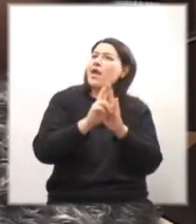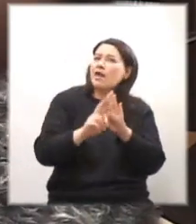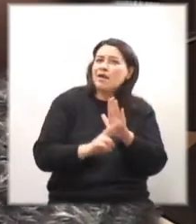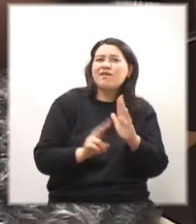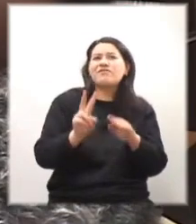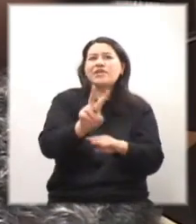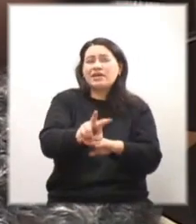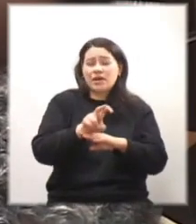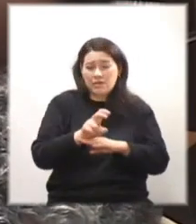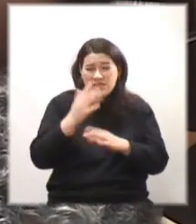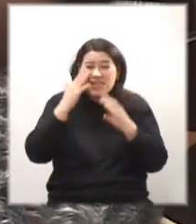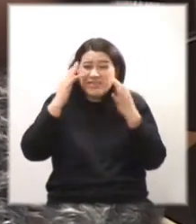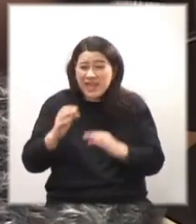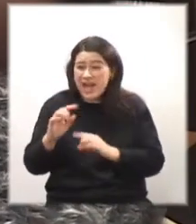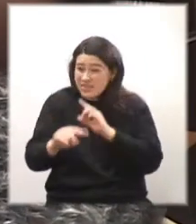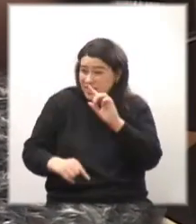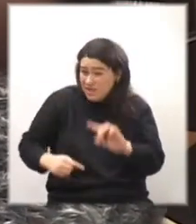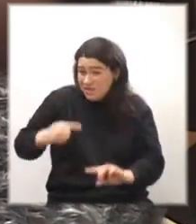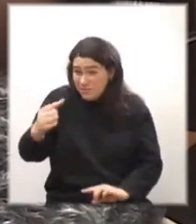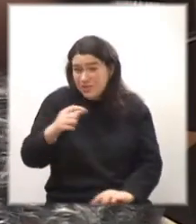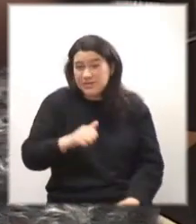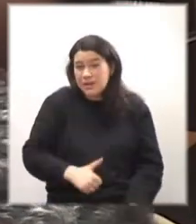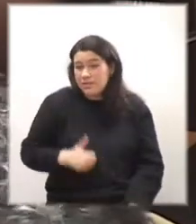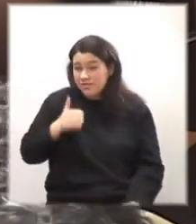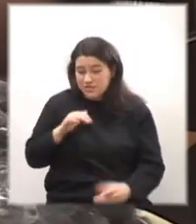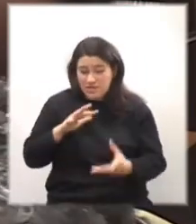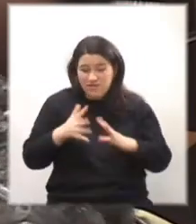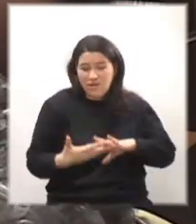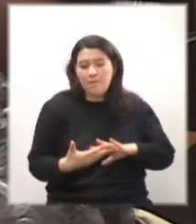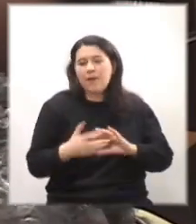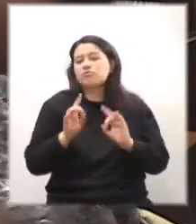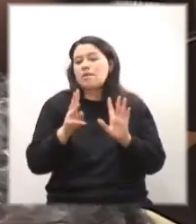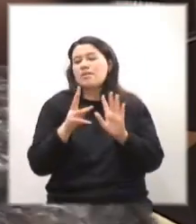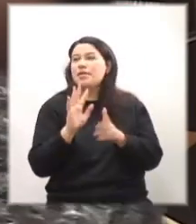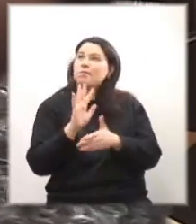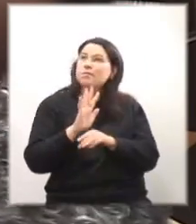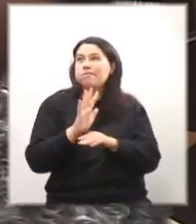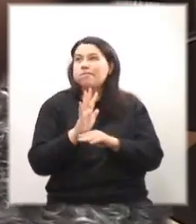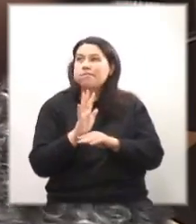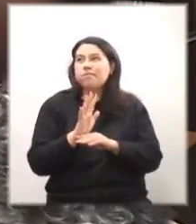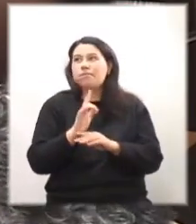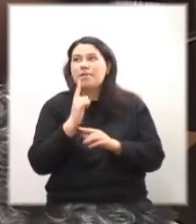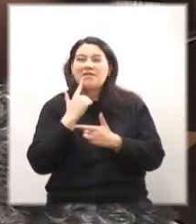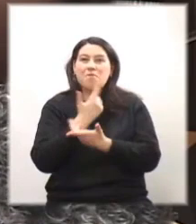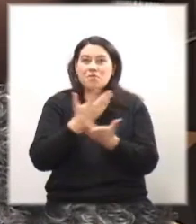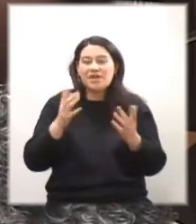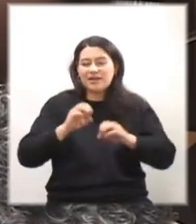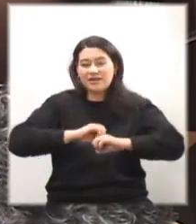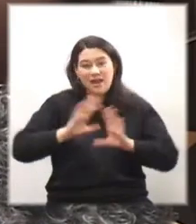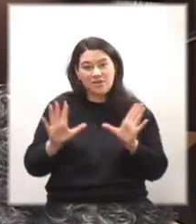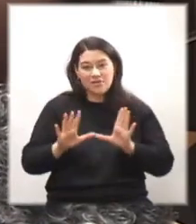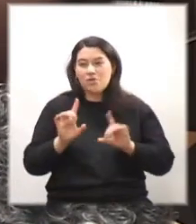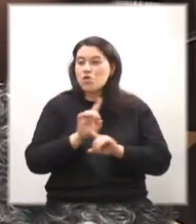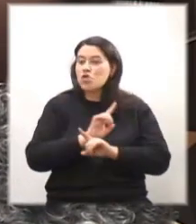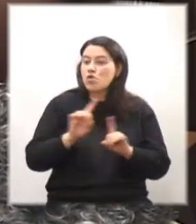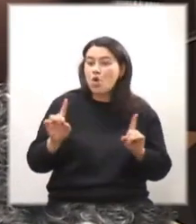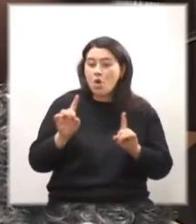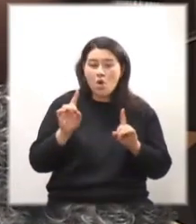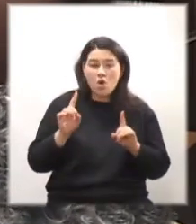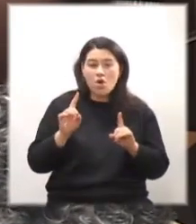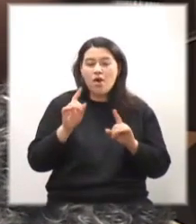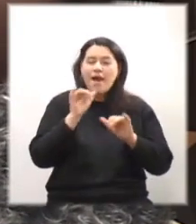fiscal cuando en realidad después se la usa como instrumento de dibujo? Que contra lo que se anuncia no limita